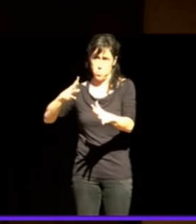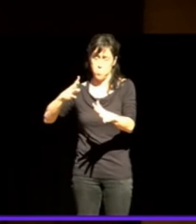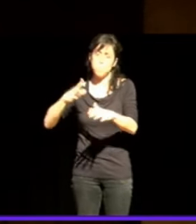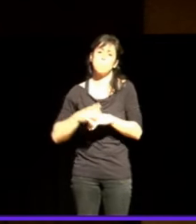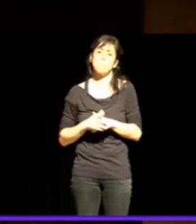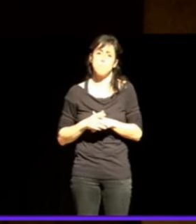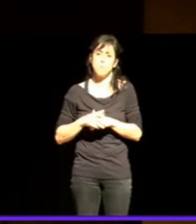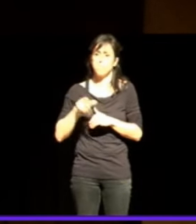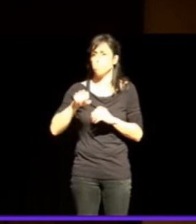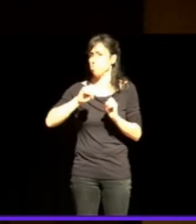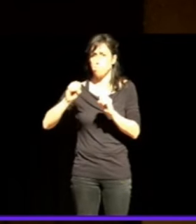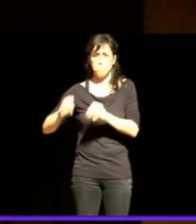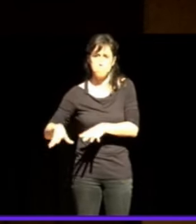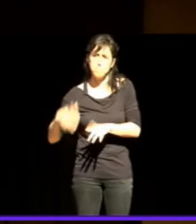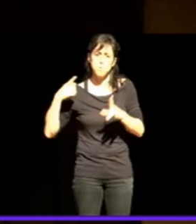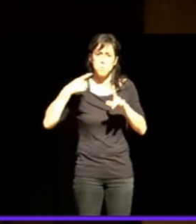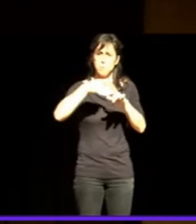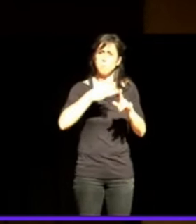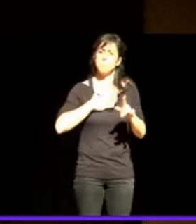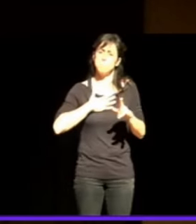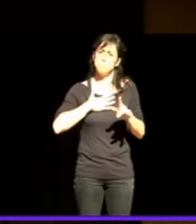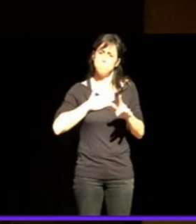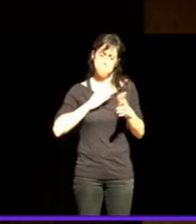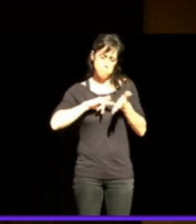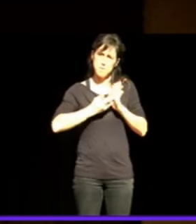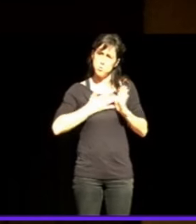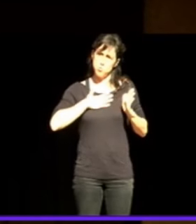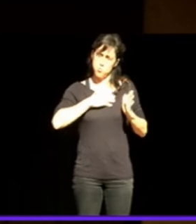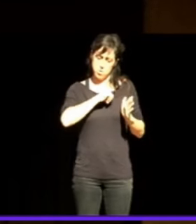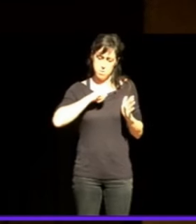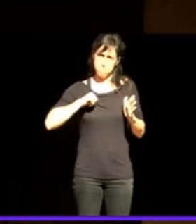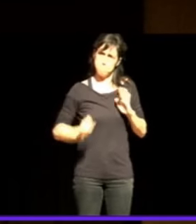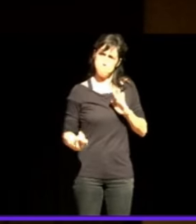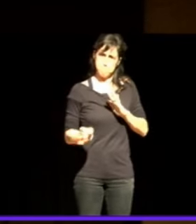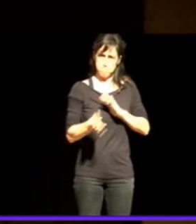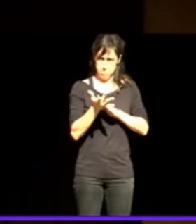quise dejar la facultad para crear mi propia metodología de trabajo.